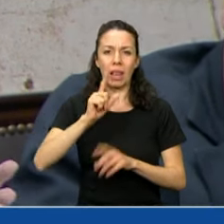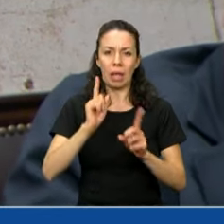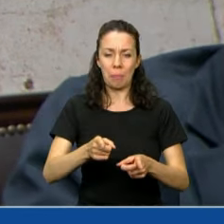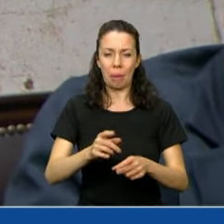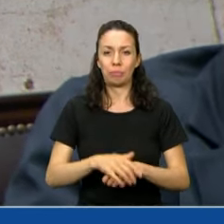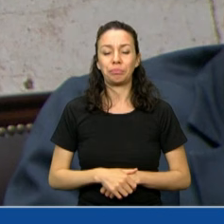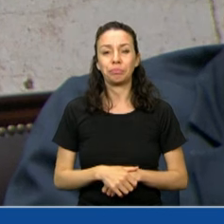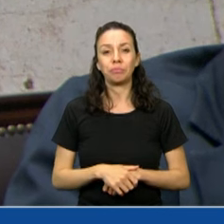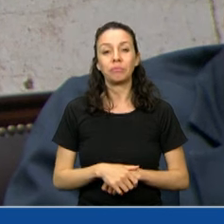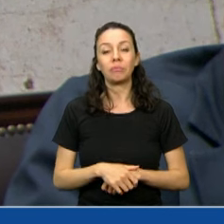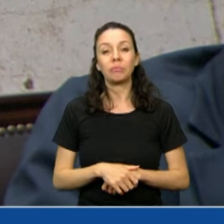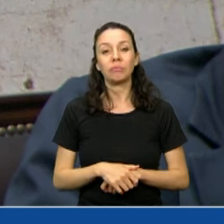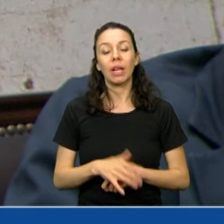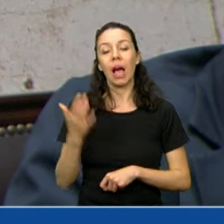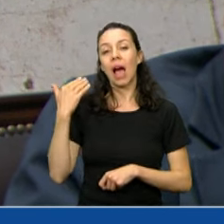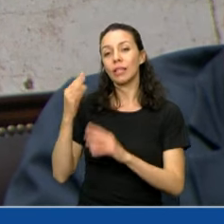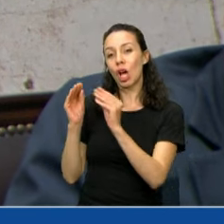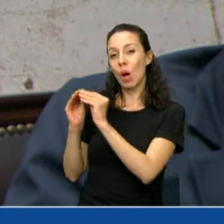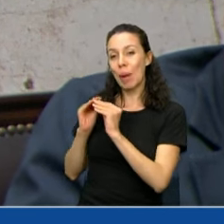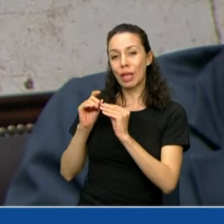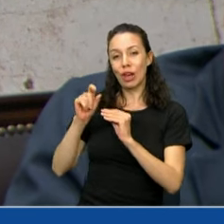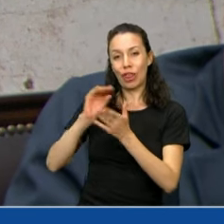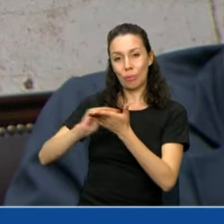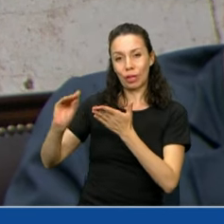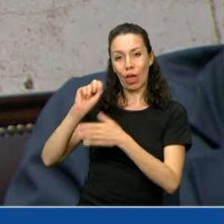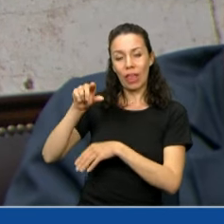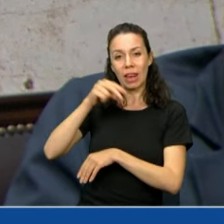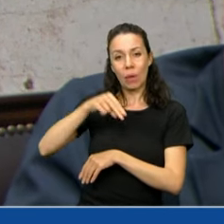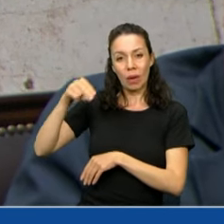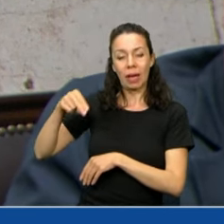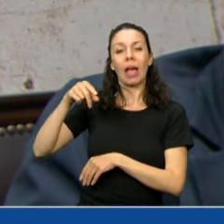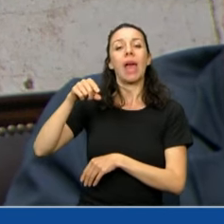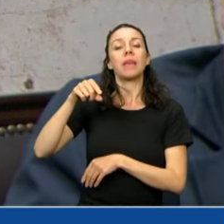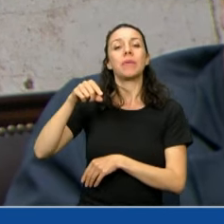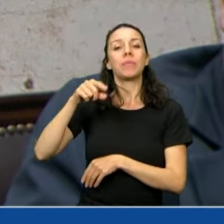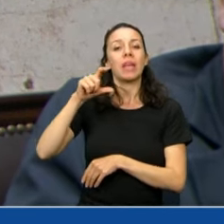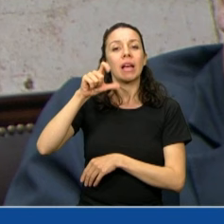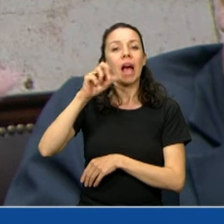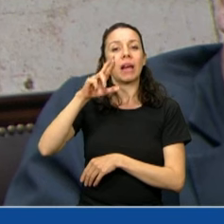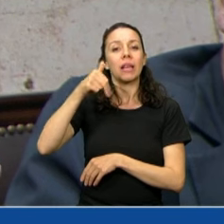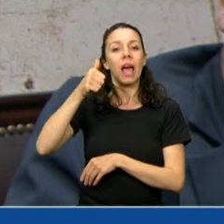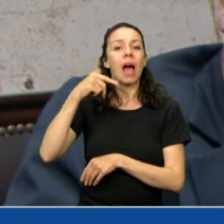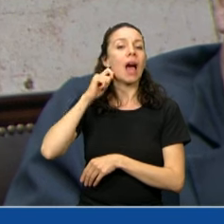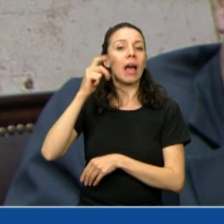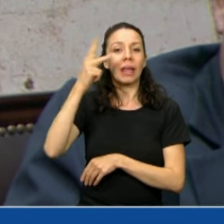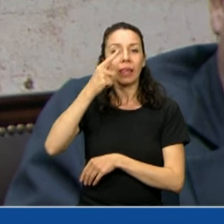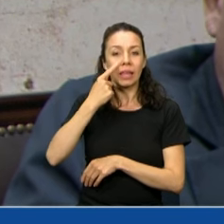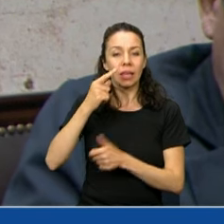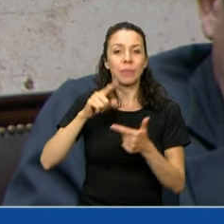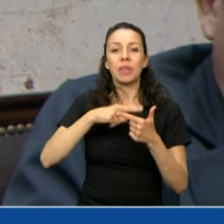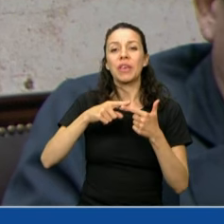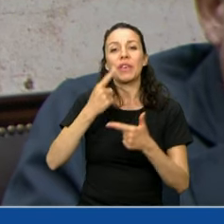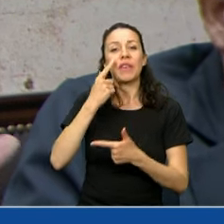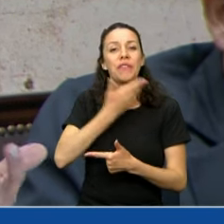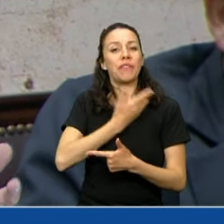decían mis compañeros diputados neuquinos hace un rato Guillermo carn Y Rolando Figueroa que comentaban acerca